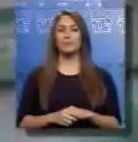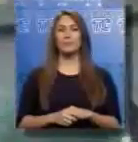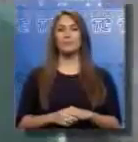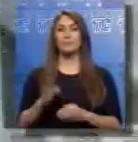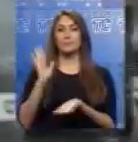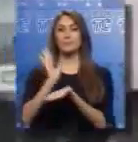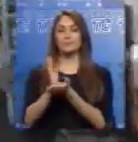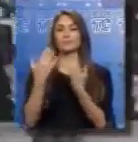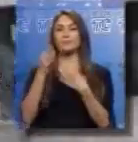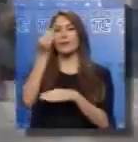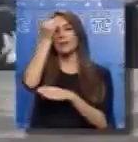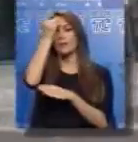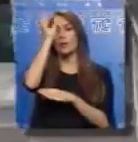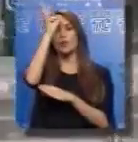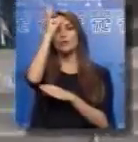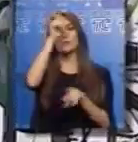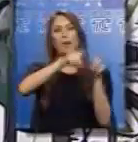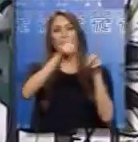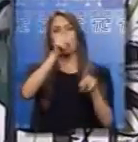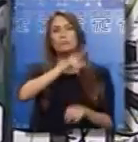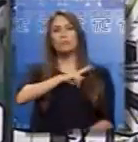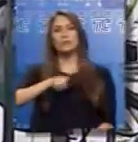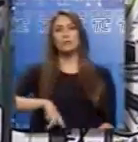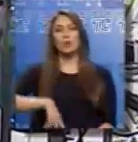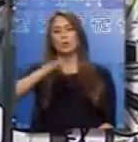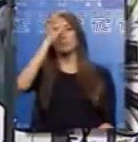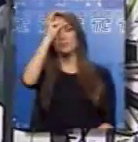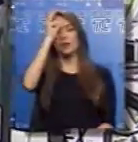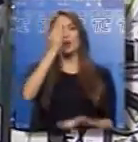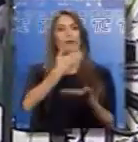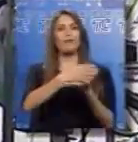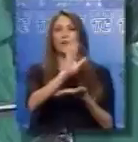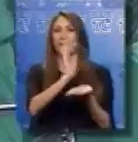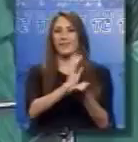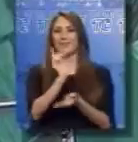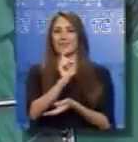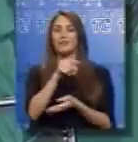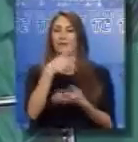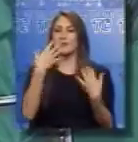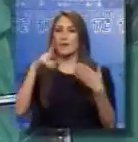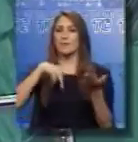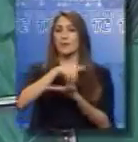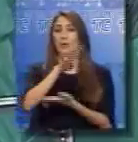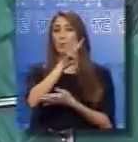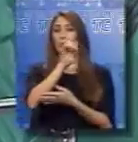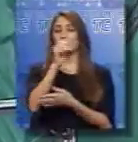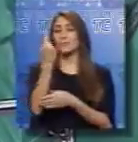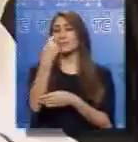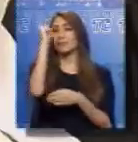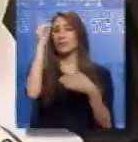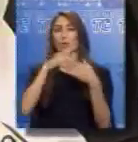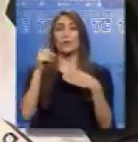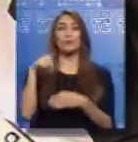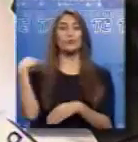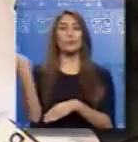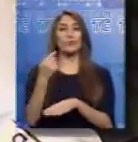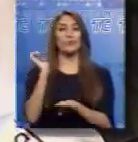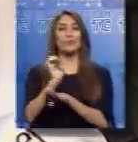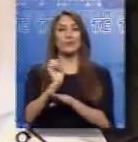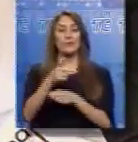El IES empezó a pagar la deuda que mantiene con prestadores de salud externos, monto que alcanzaría los 400 millones de dólares a nivel nacional.